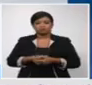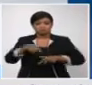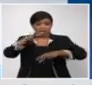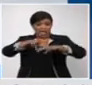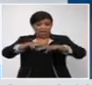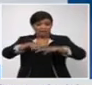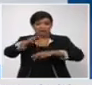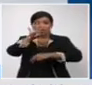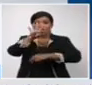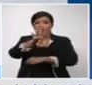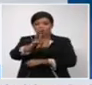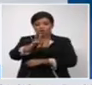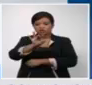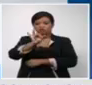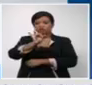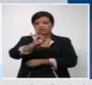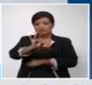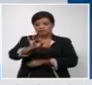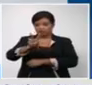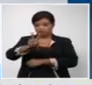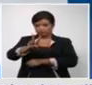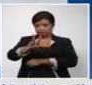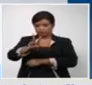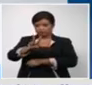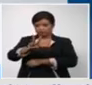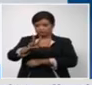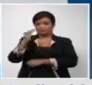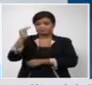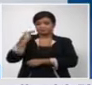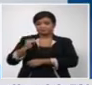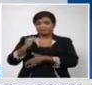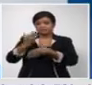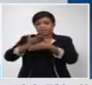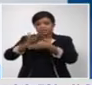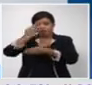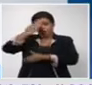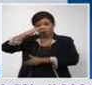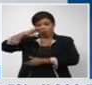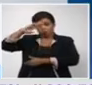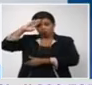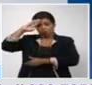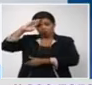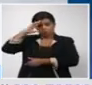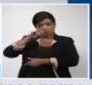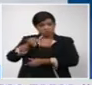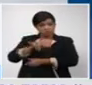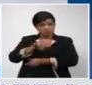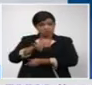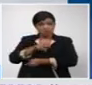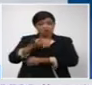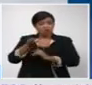472. Santiago de Cuba le sigue en importancia,